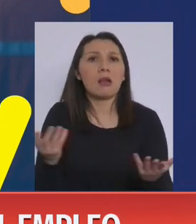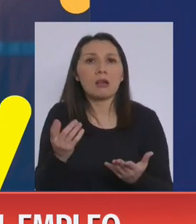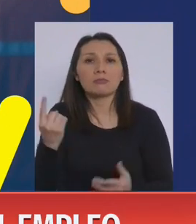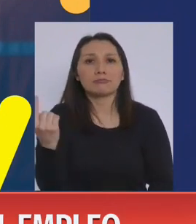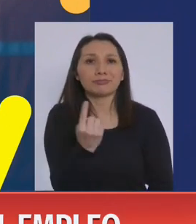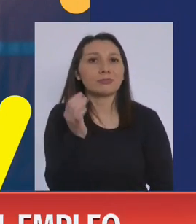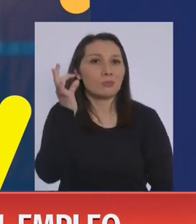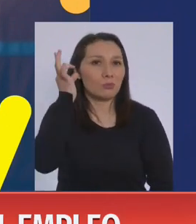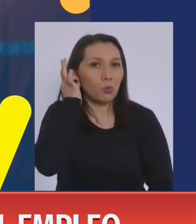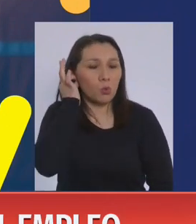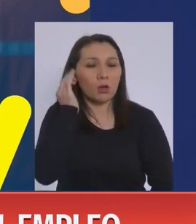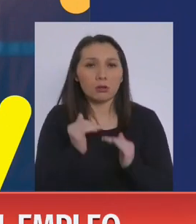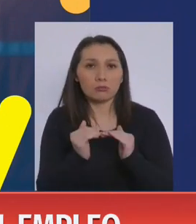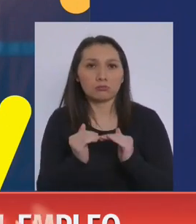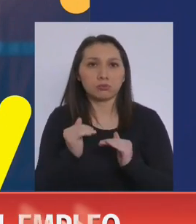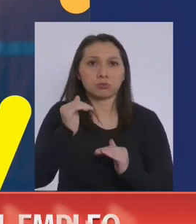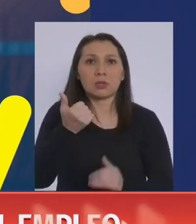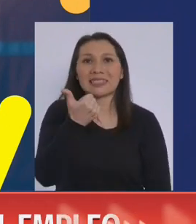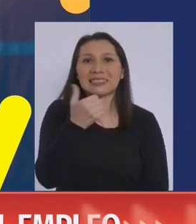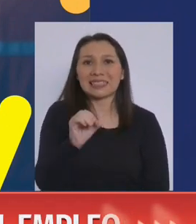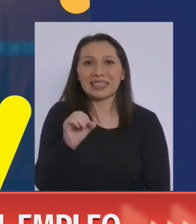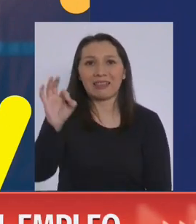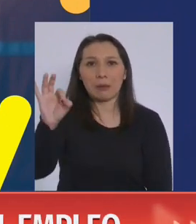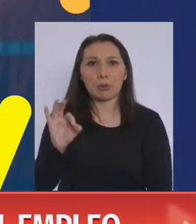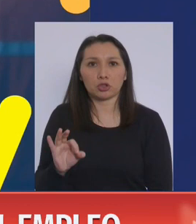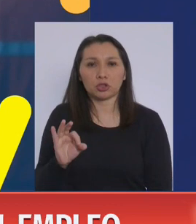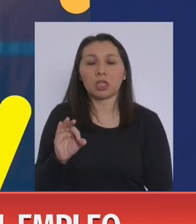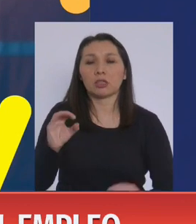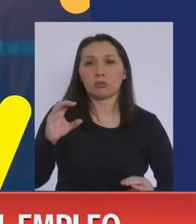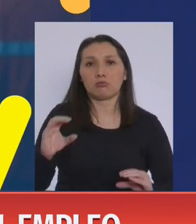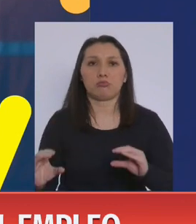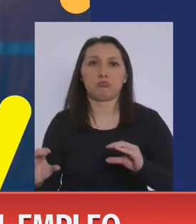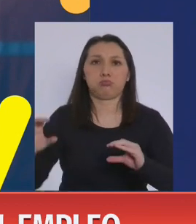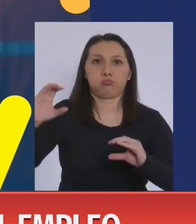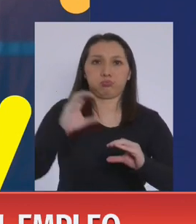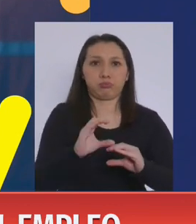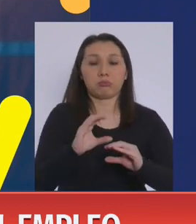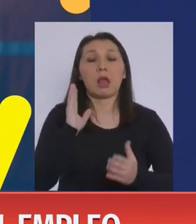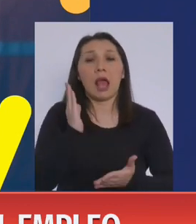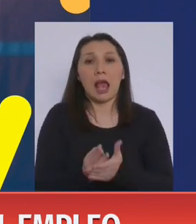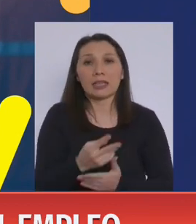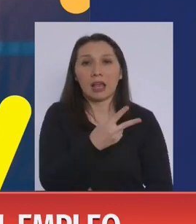y se va a incrementar hasta un 60% de la remuneración y hasta